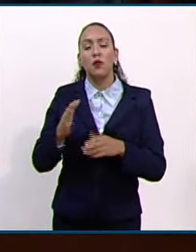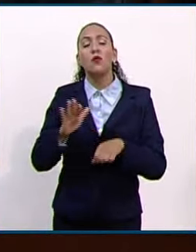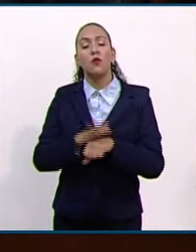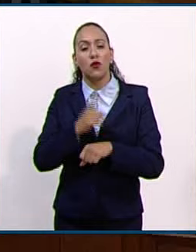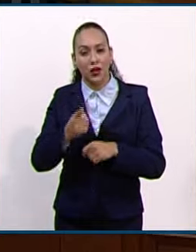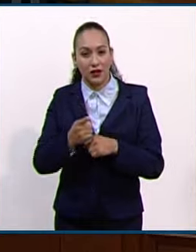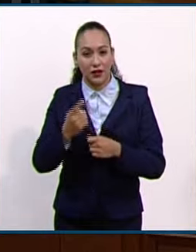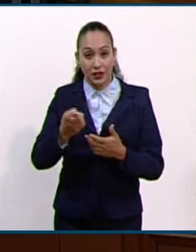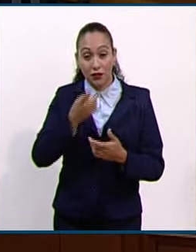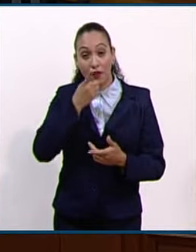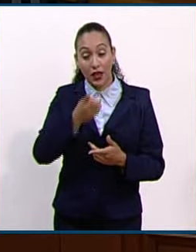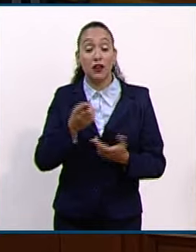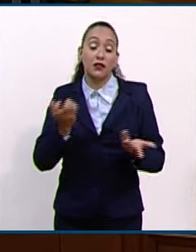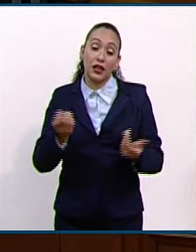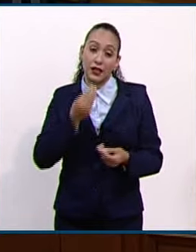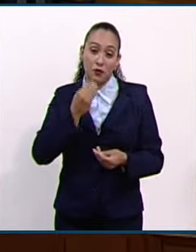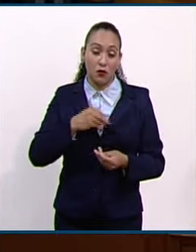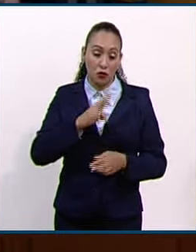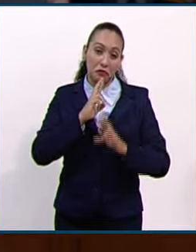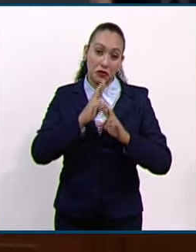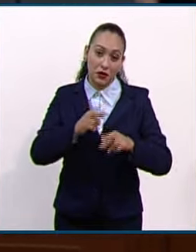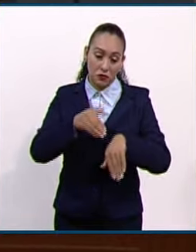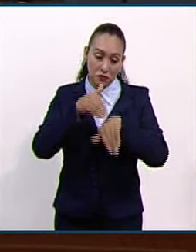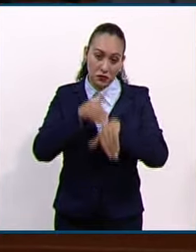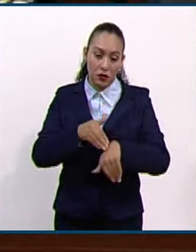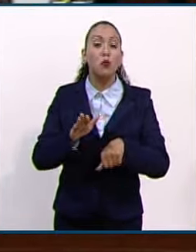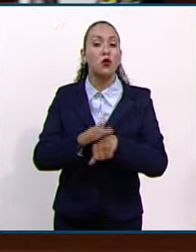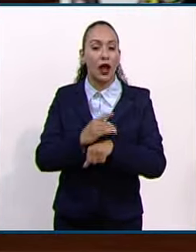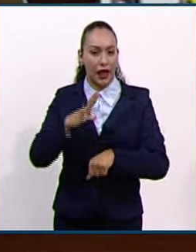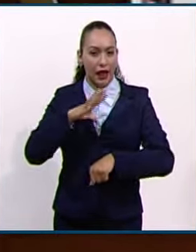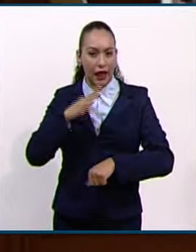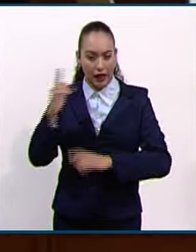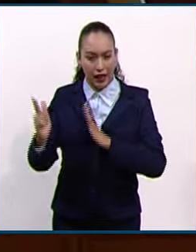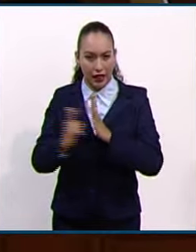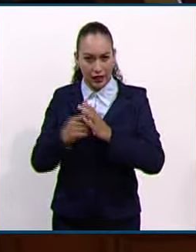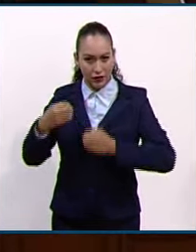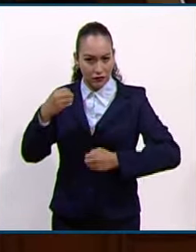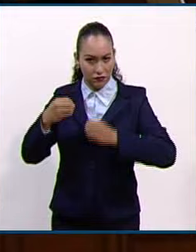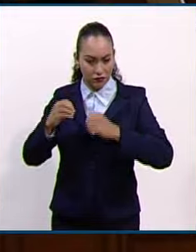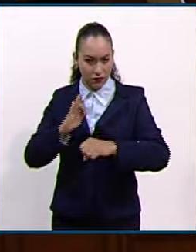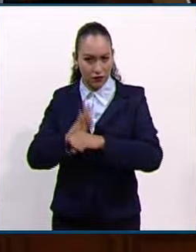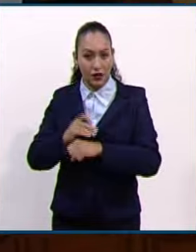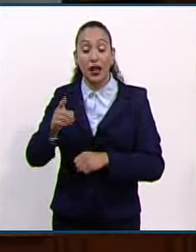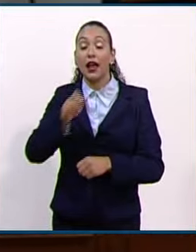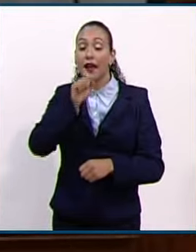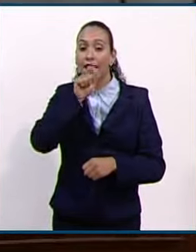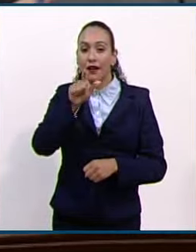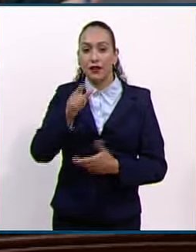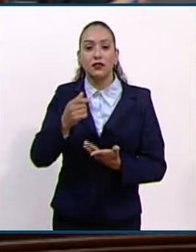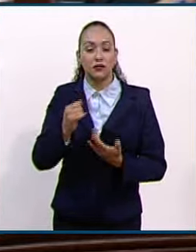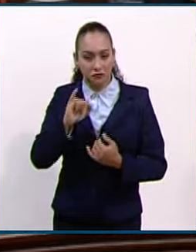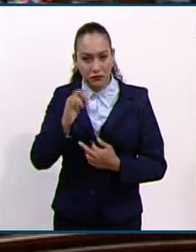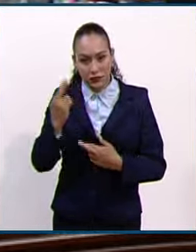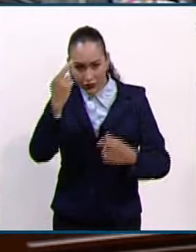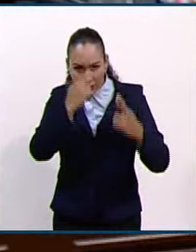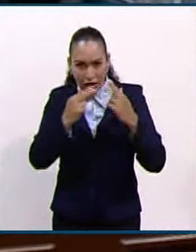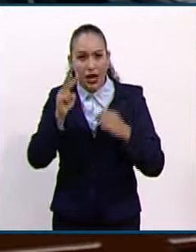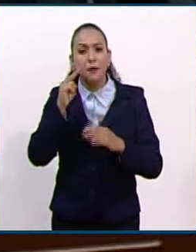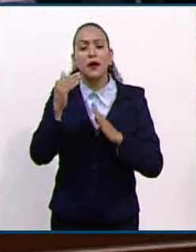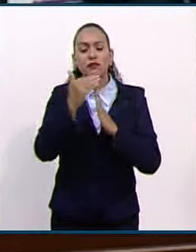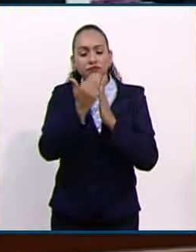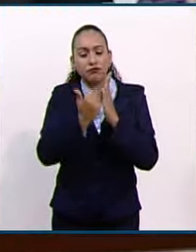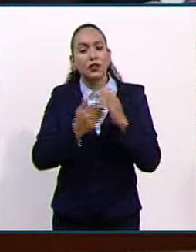constituyó jurisprudencia. Como lo establece la ley de amparo, el Congreso de Jalisco fue notificado de la invalidez para que corrigiera los vicios, pero a